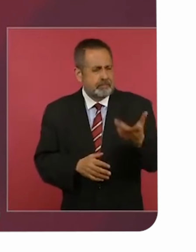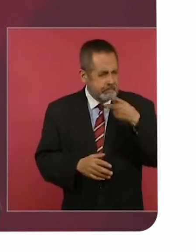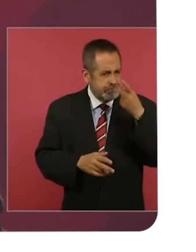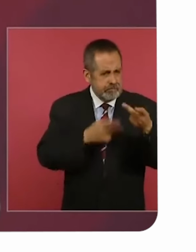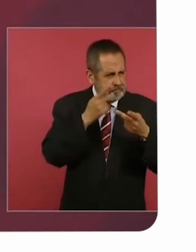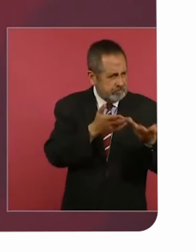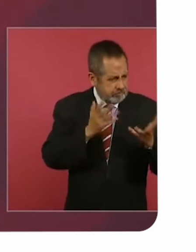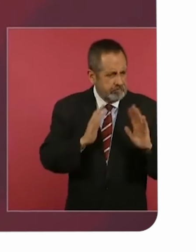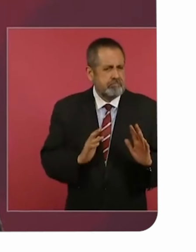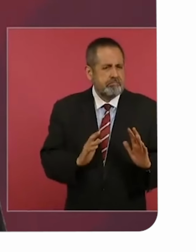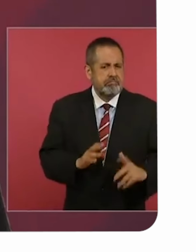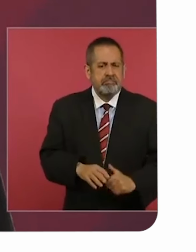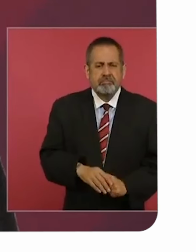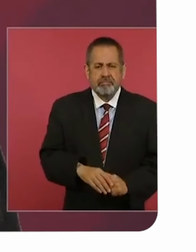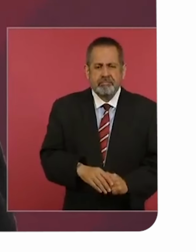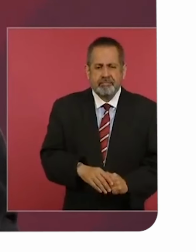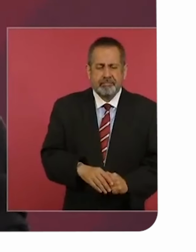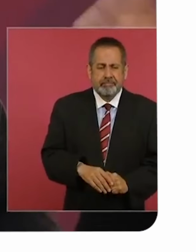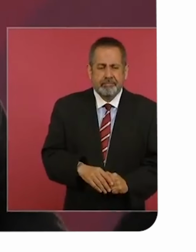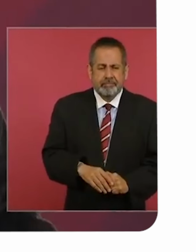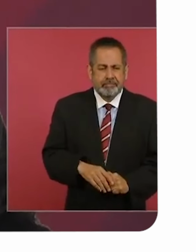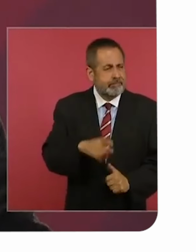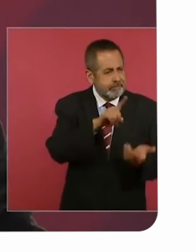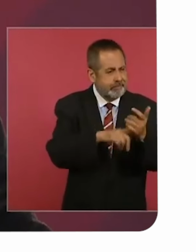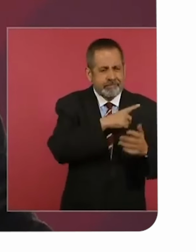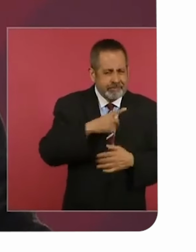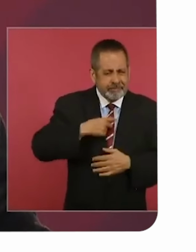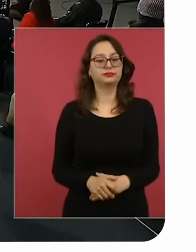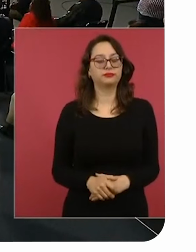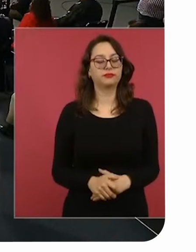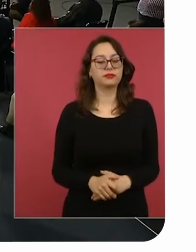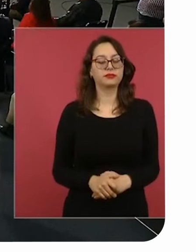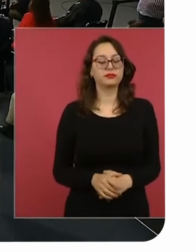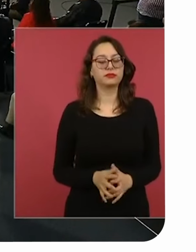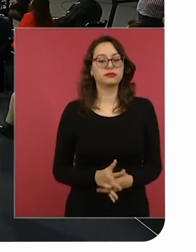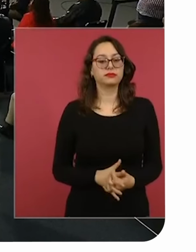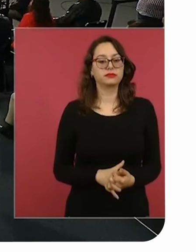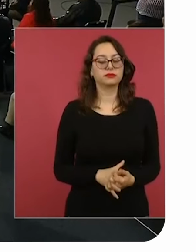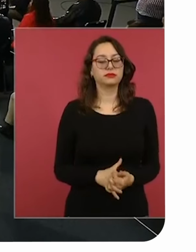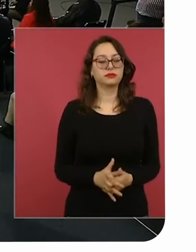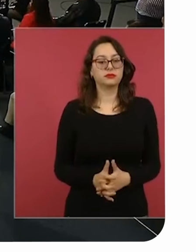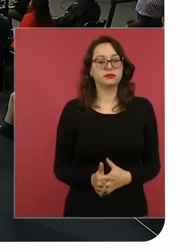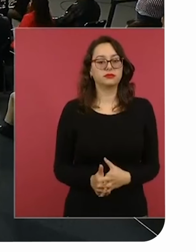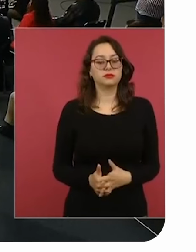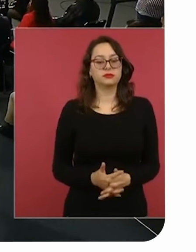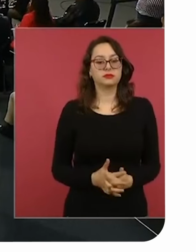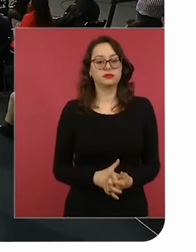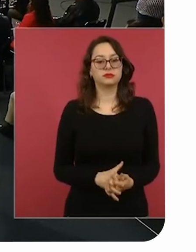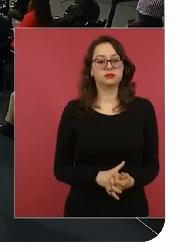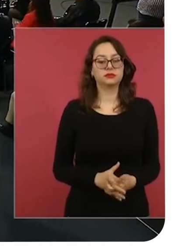Judicial y que la cámara de diputados ya también aceptó la propuesta fíjense que no este no